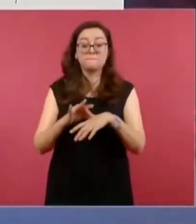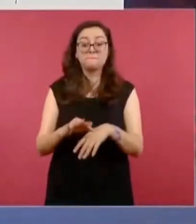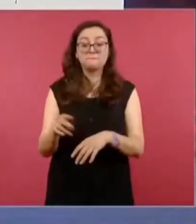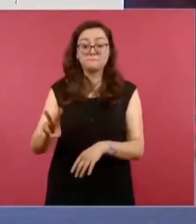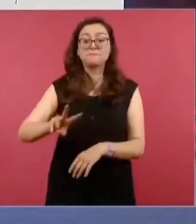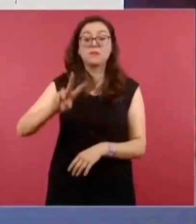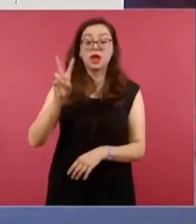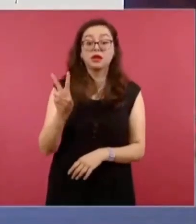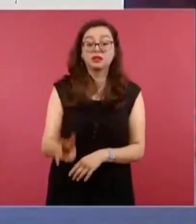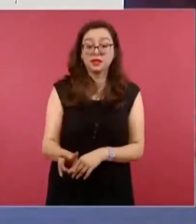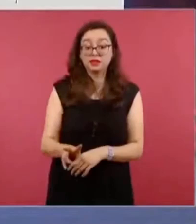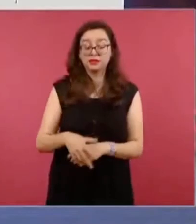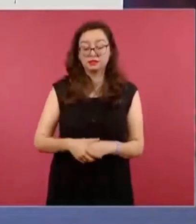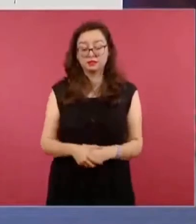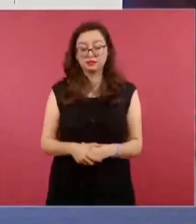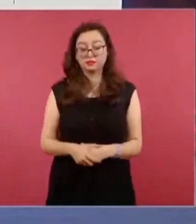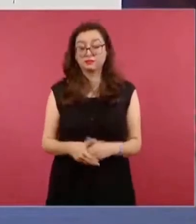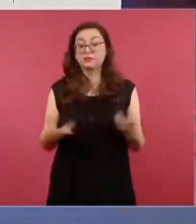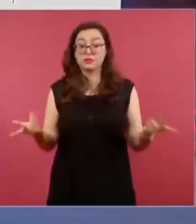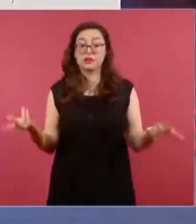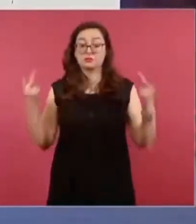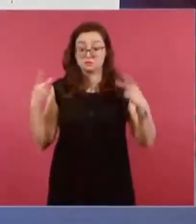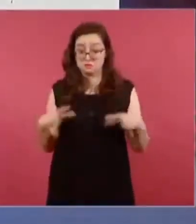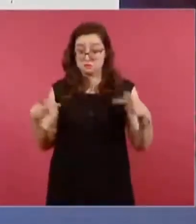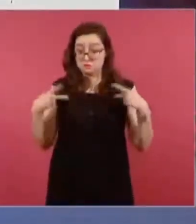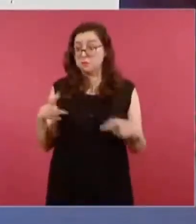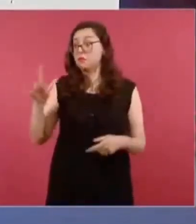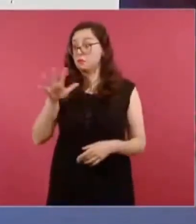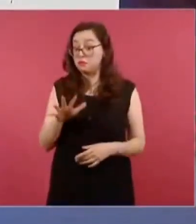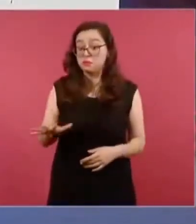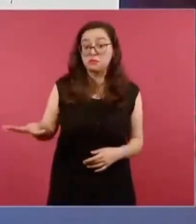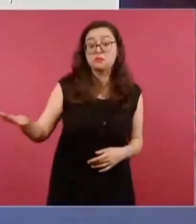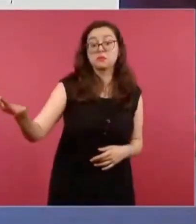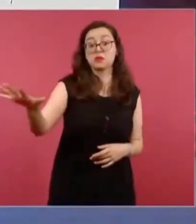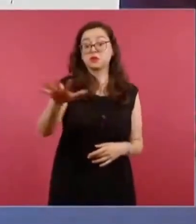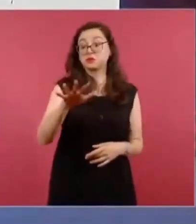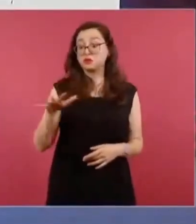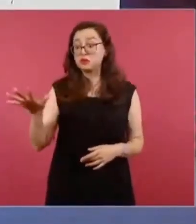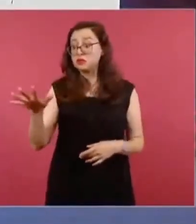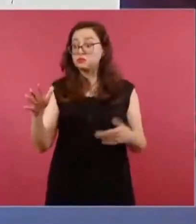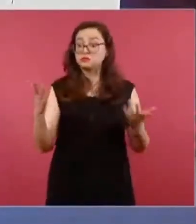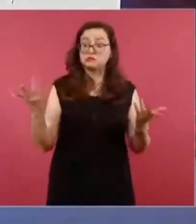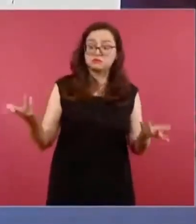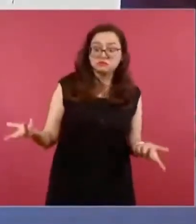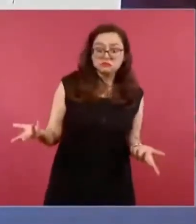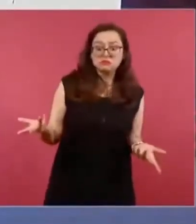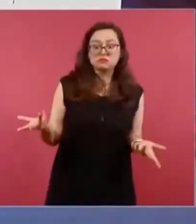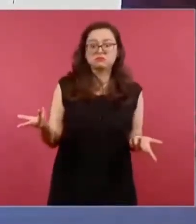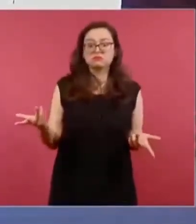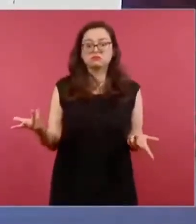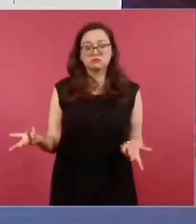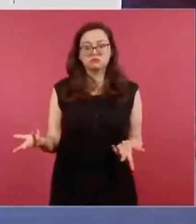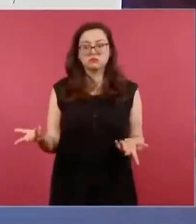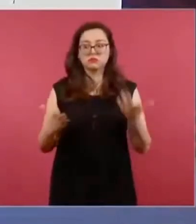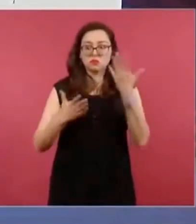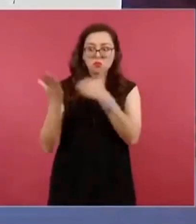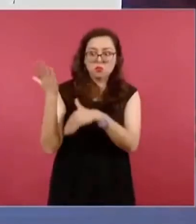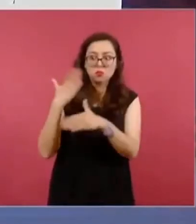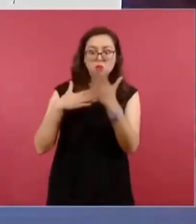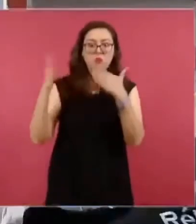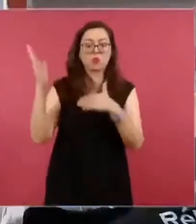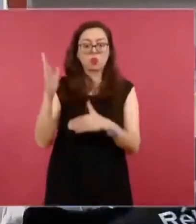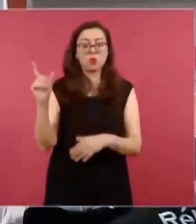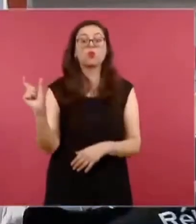Es axiomático que los pueblos no son prósperos sino cuando